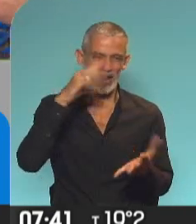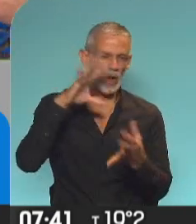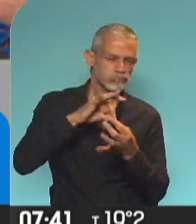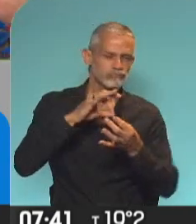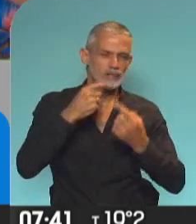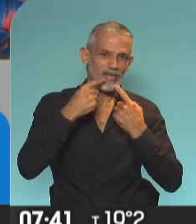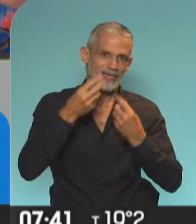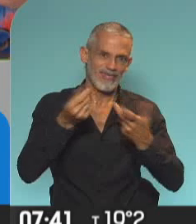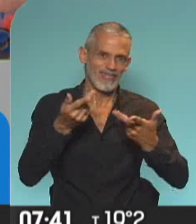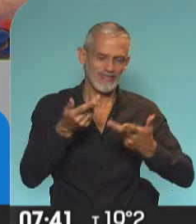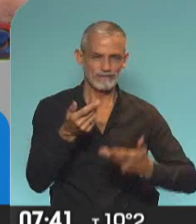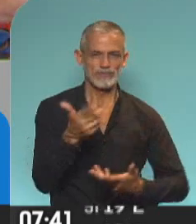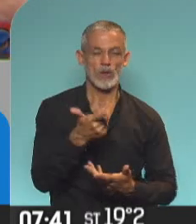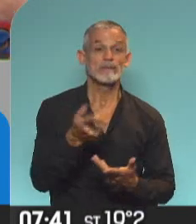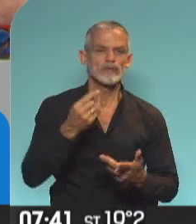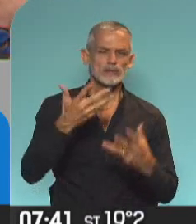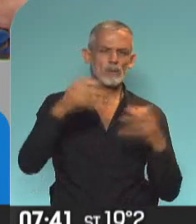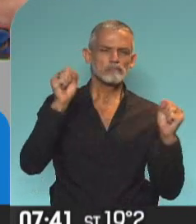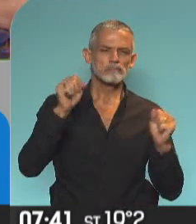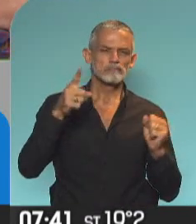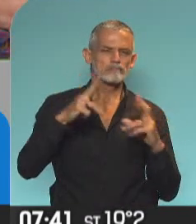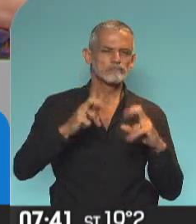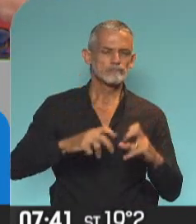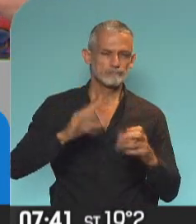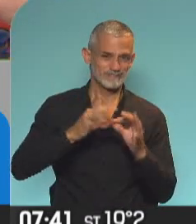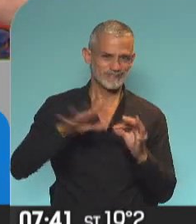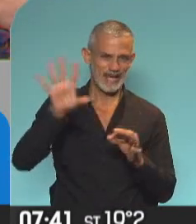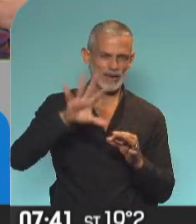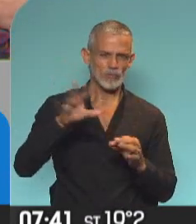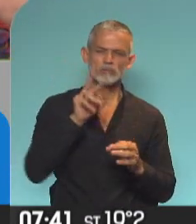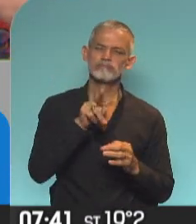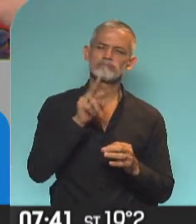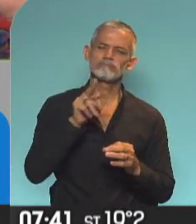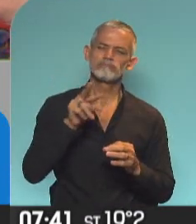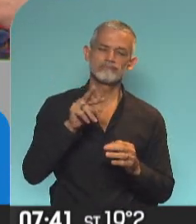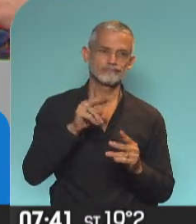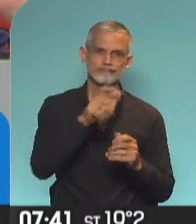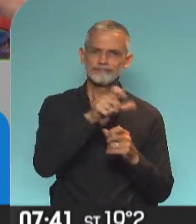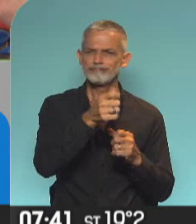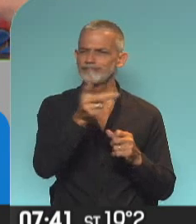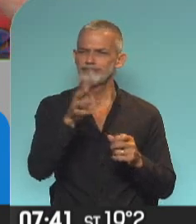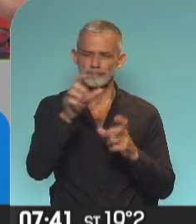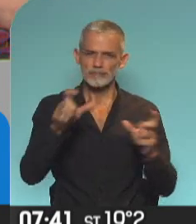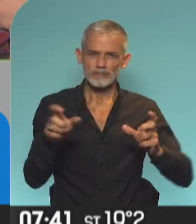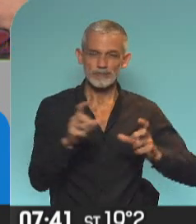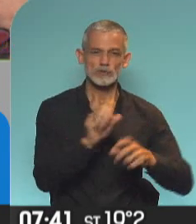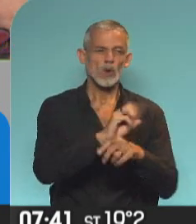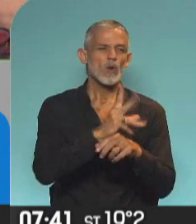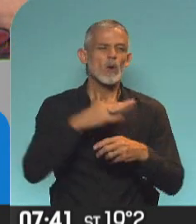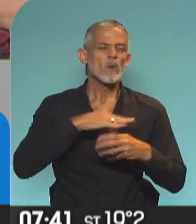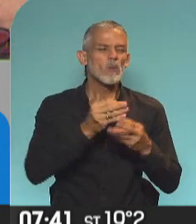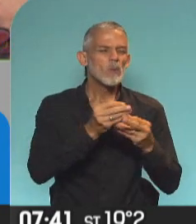bien, ¿qué descubrieron o qué encontraron ellos en este estudio? Observaron que en realidad en los casos leves